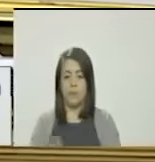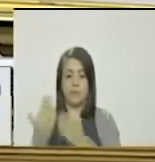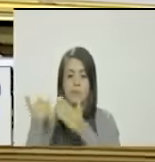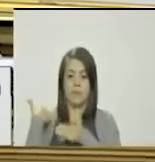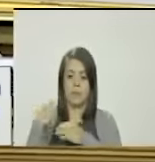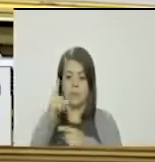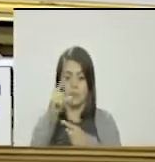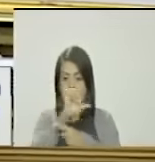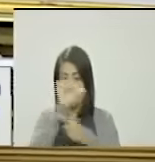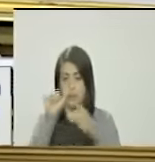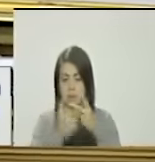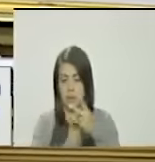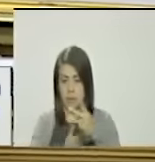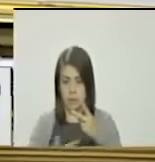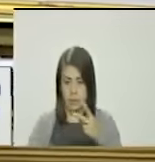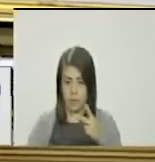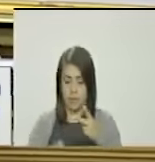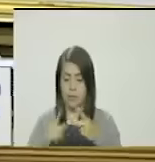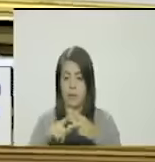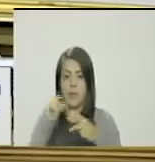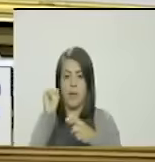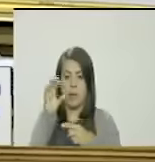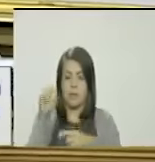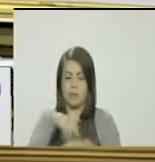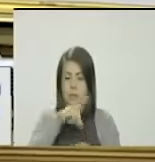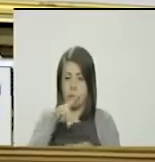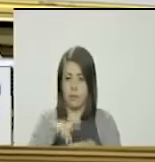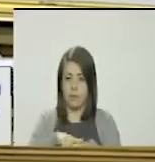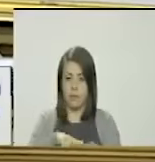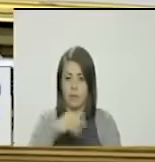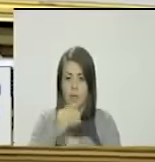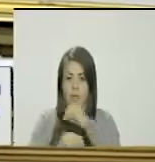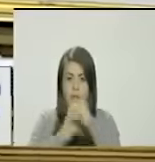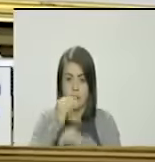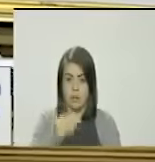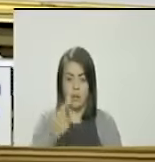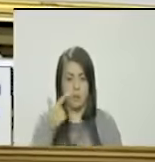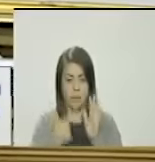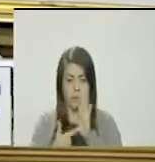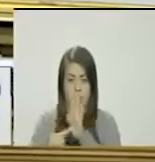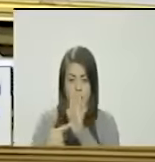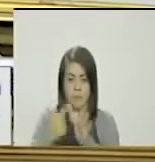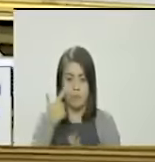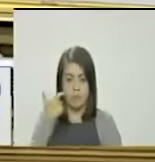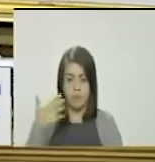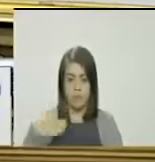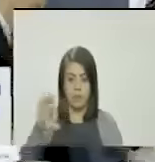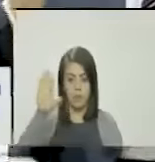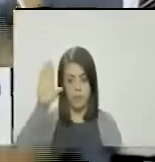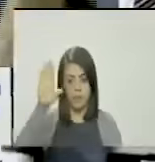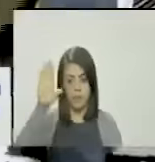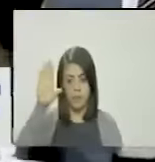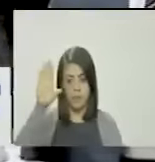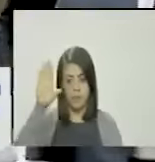cargo como primer vicepresidente de la Asamblea Nacional, sírvanse a manifestarlo con la señal de costumbre.